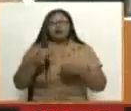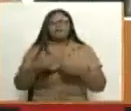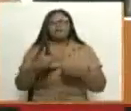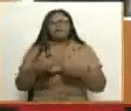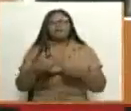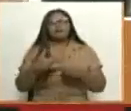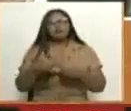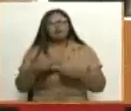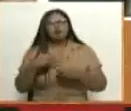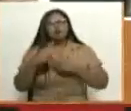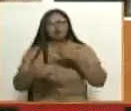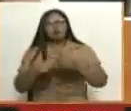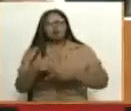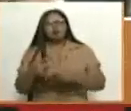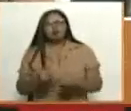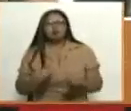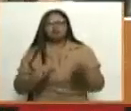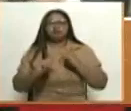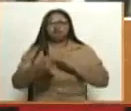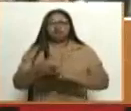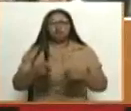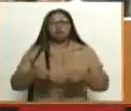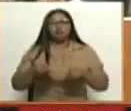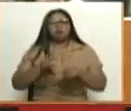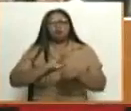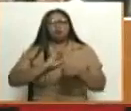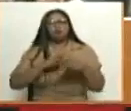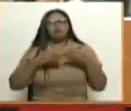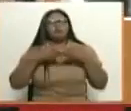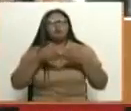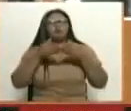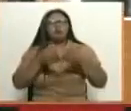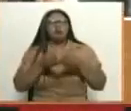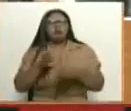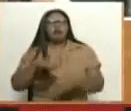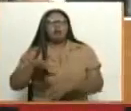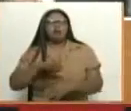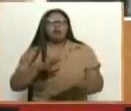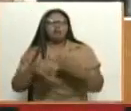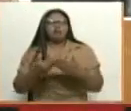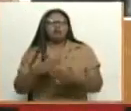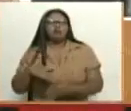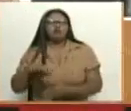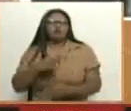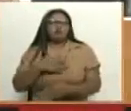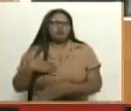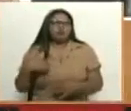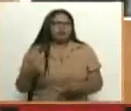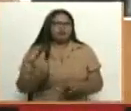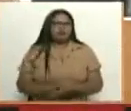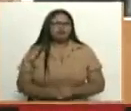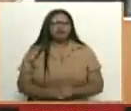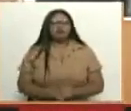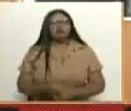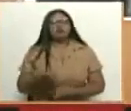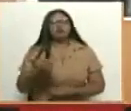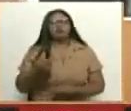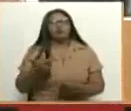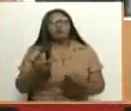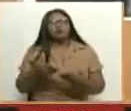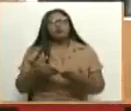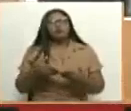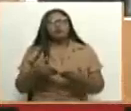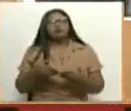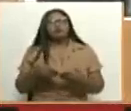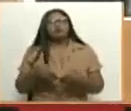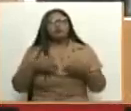refinarlo, producirlo y transportarlo en sus propios barcos hasta el punto de destino. Son pocos los países que tienen esa capacidad, y